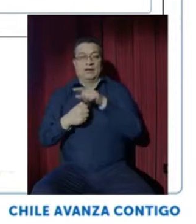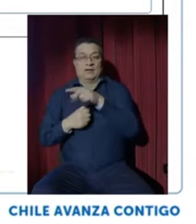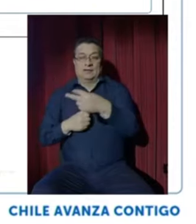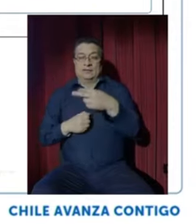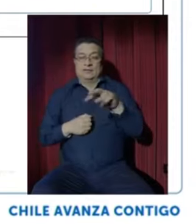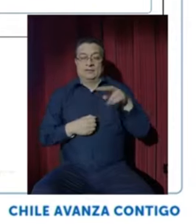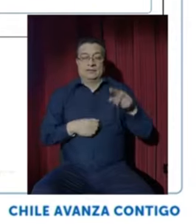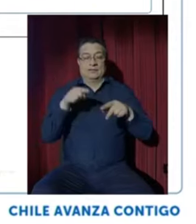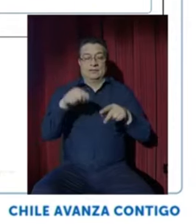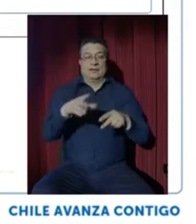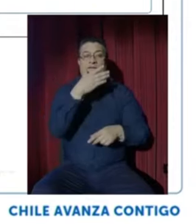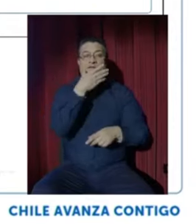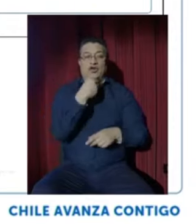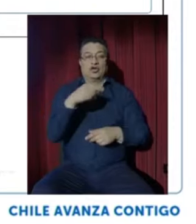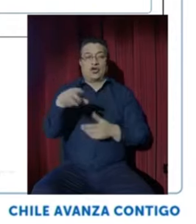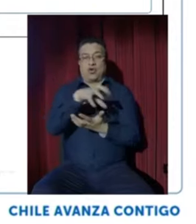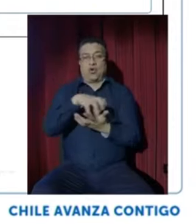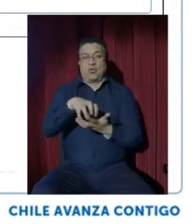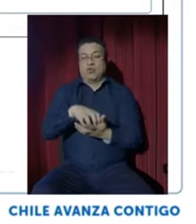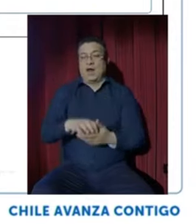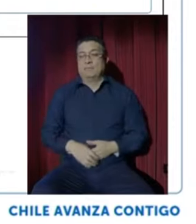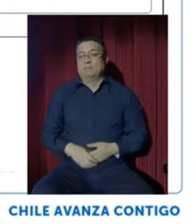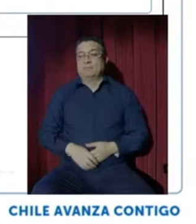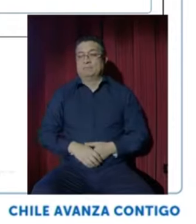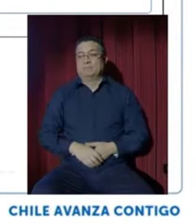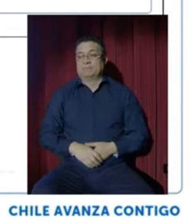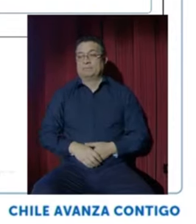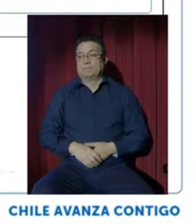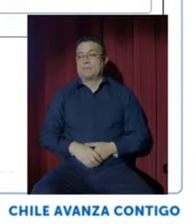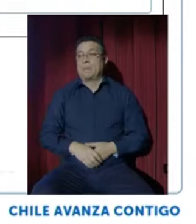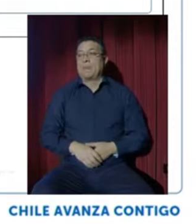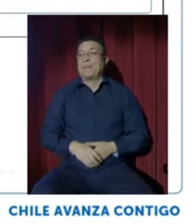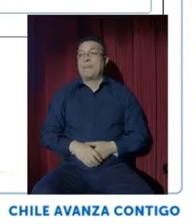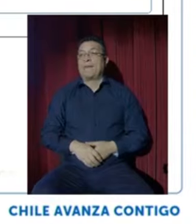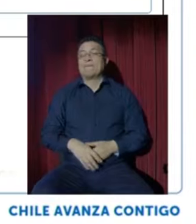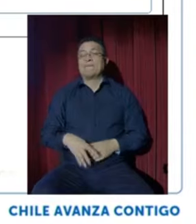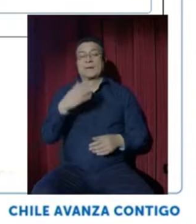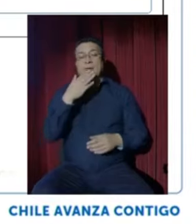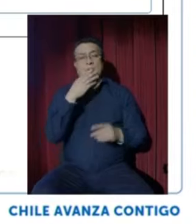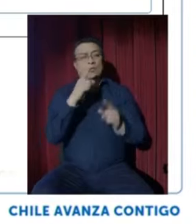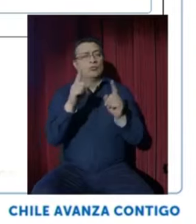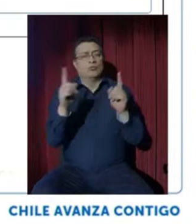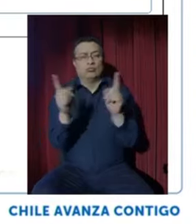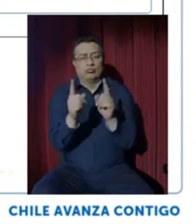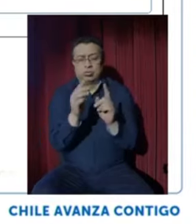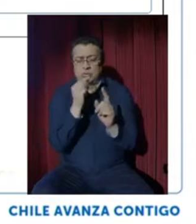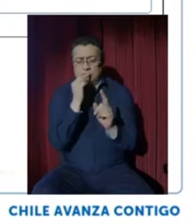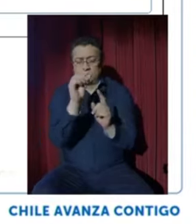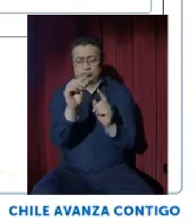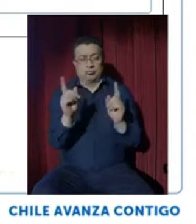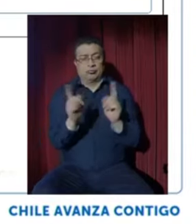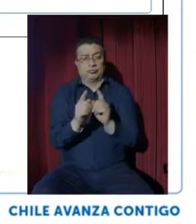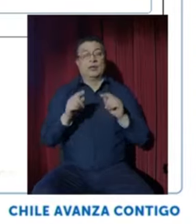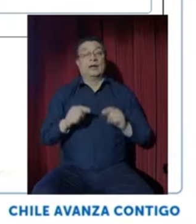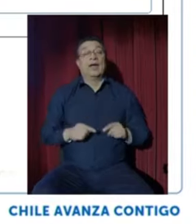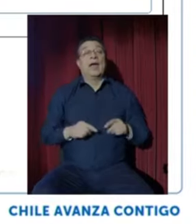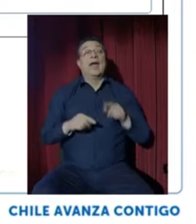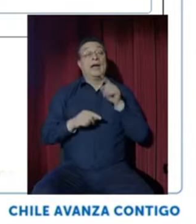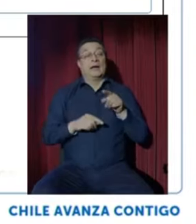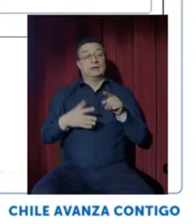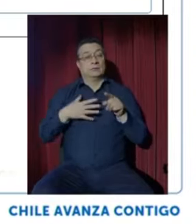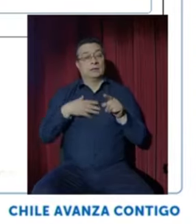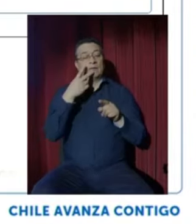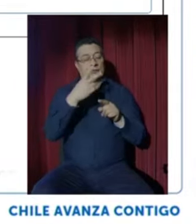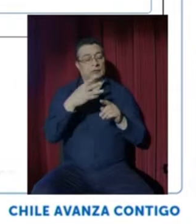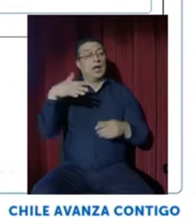eh preciosa comuna eh muy breve Eh Esto que quiero